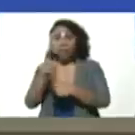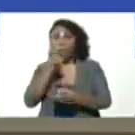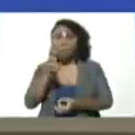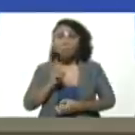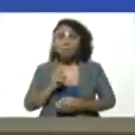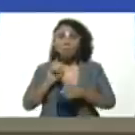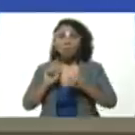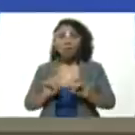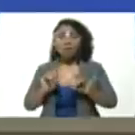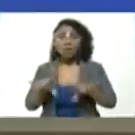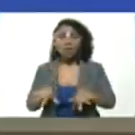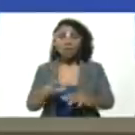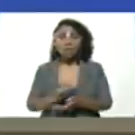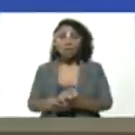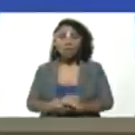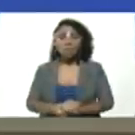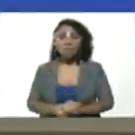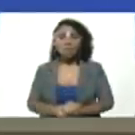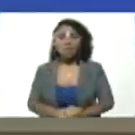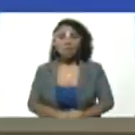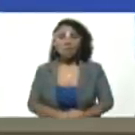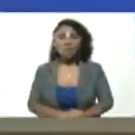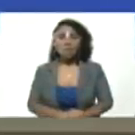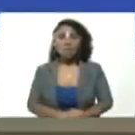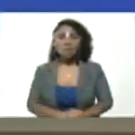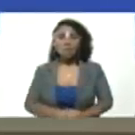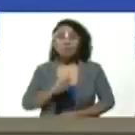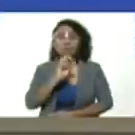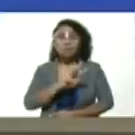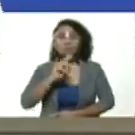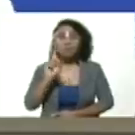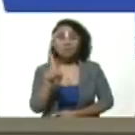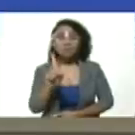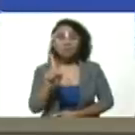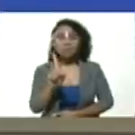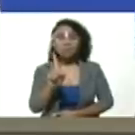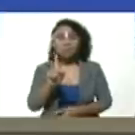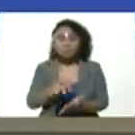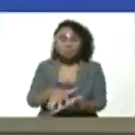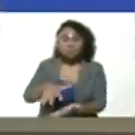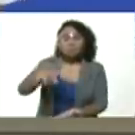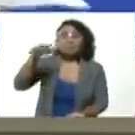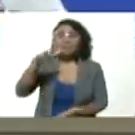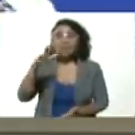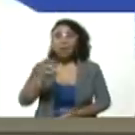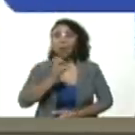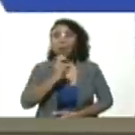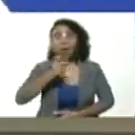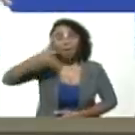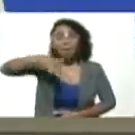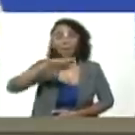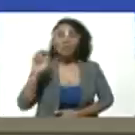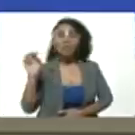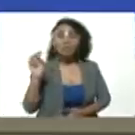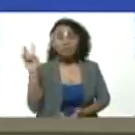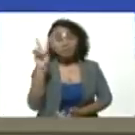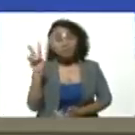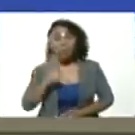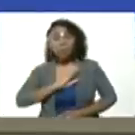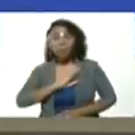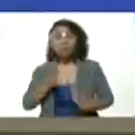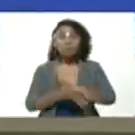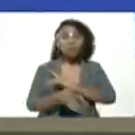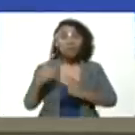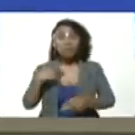Inglaterra, más de 31 toneladas de oro desapoderadas al pueblo venezolano, el bloqueo